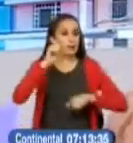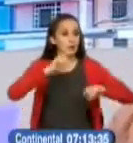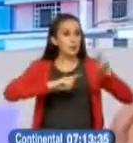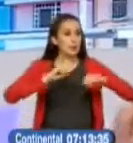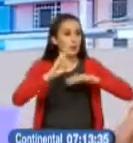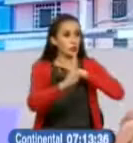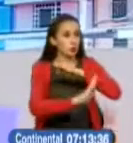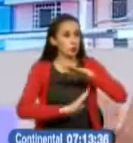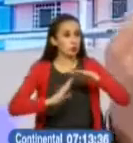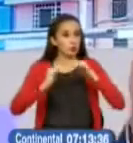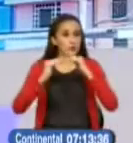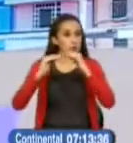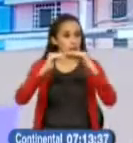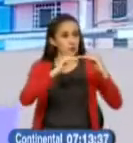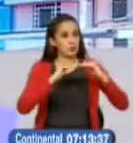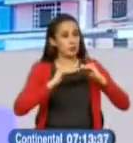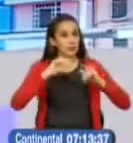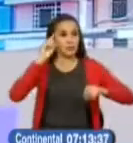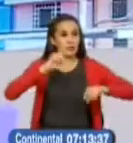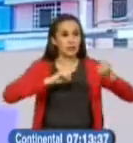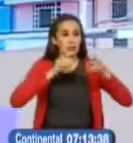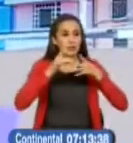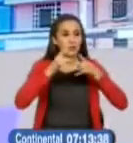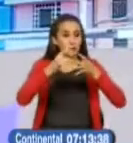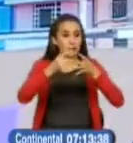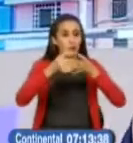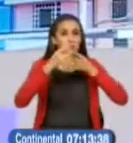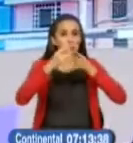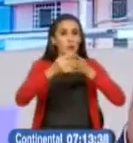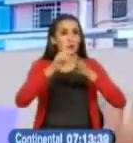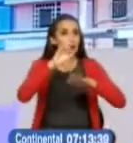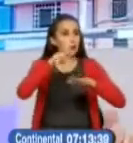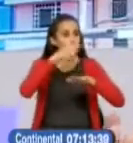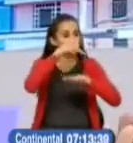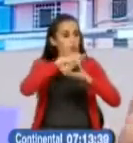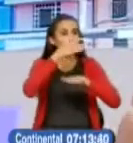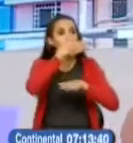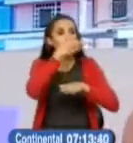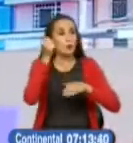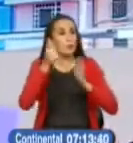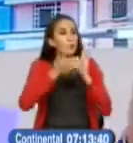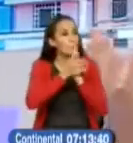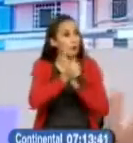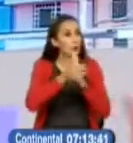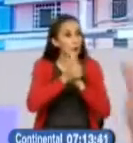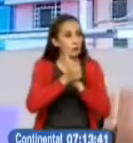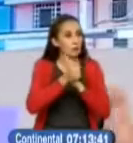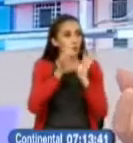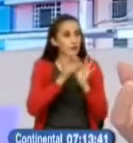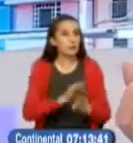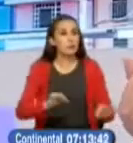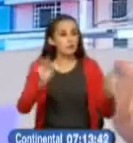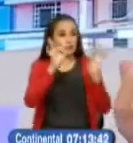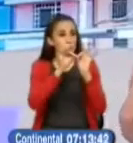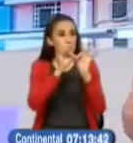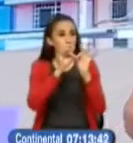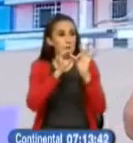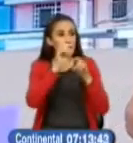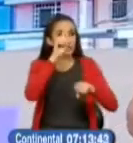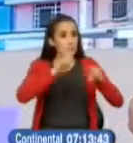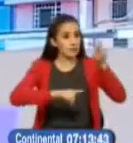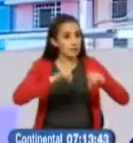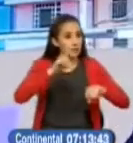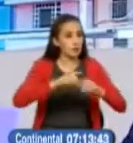básicos de la nivelación, en elementos de la orientación vocacional y en el mejoramiento de sus capacidades, fundamentalmente en algunas